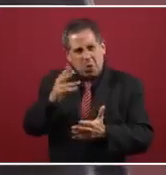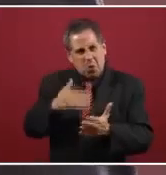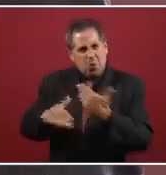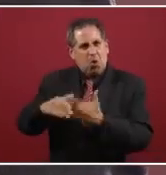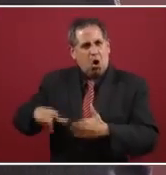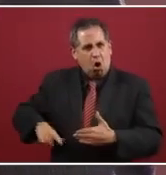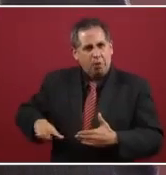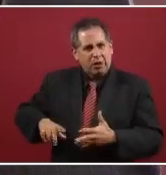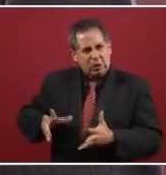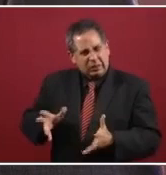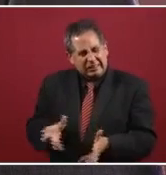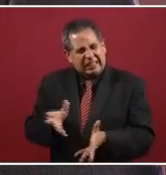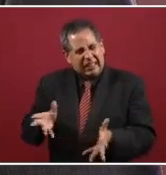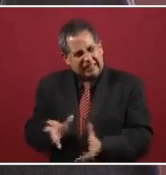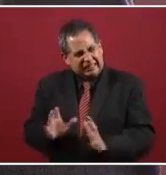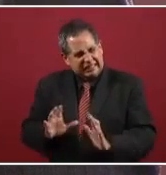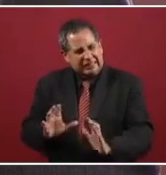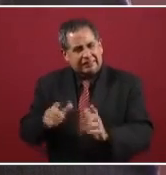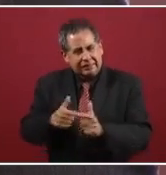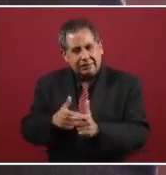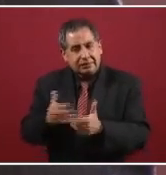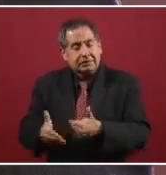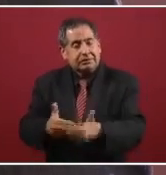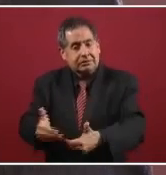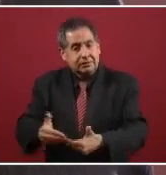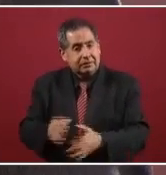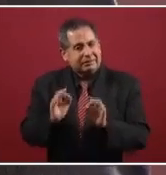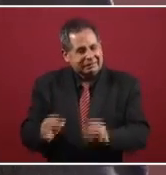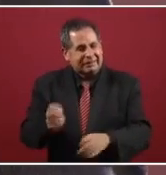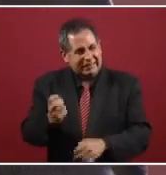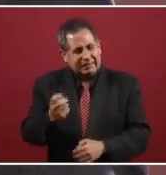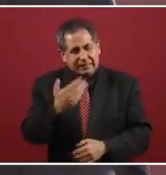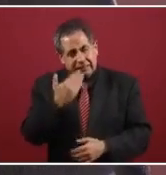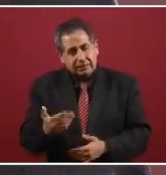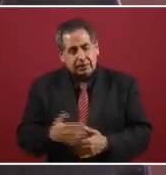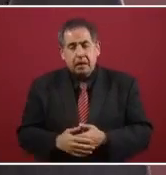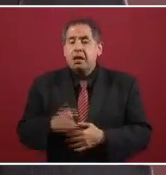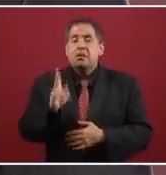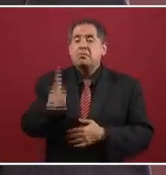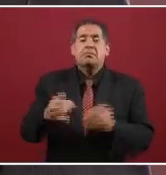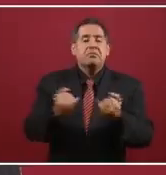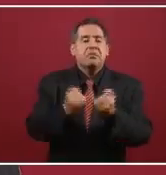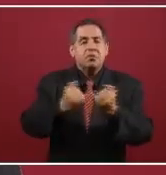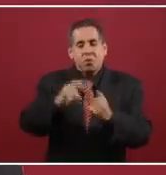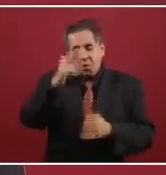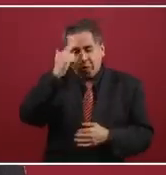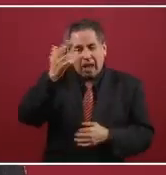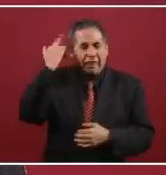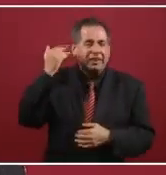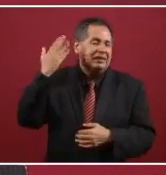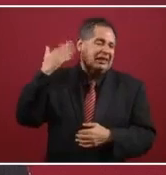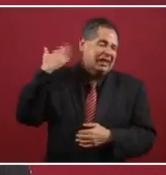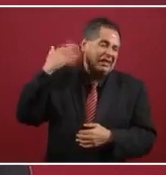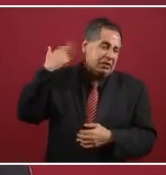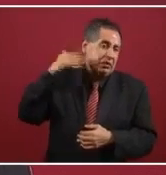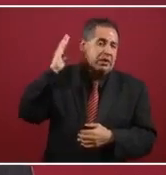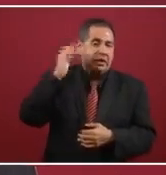todos. Pero lo mismo sucedió con la llamada sociedad civil,